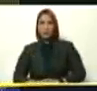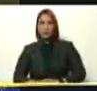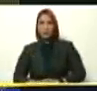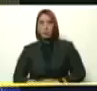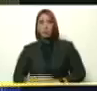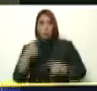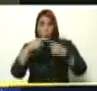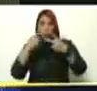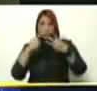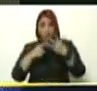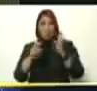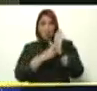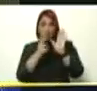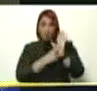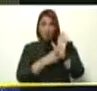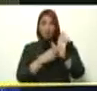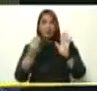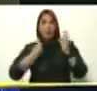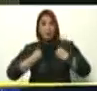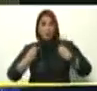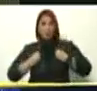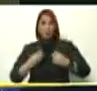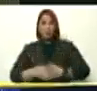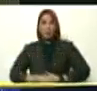Cosas, ¿verdad? Cosas de la vida.